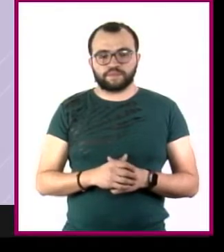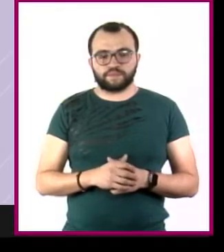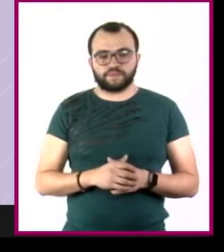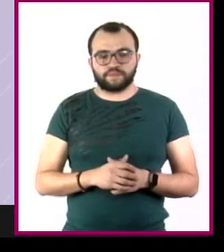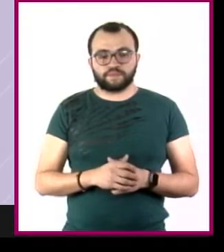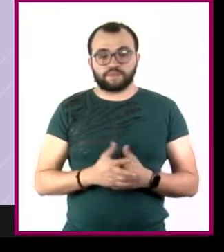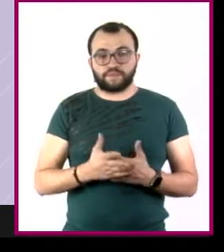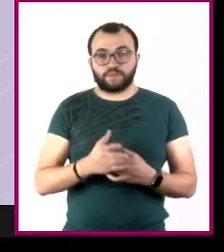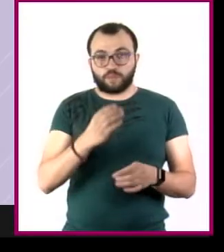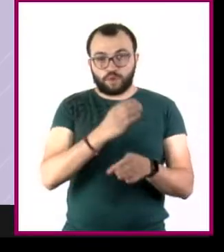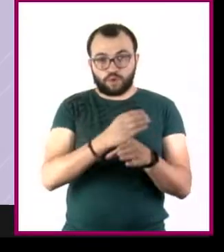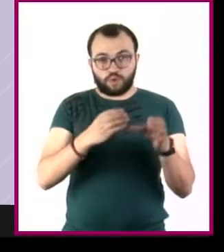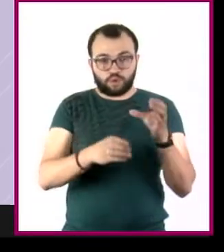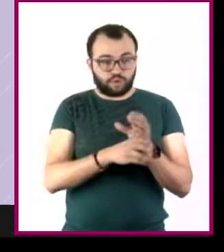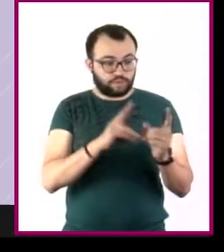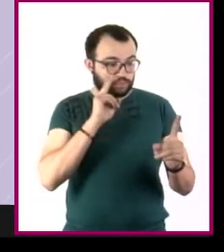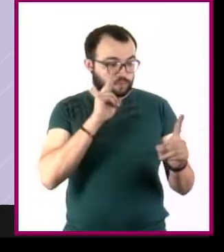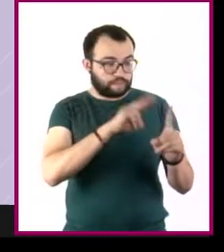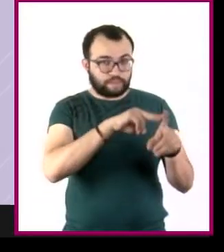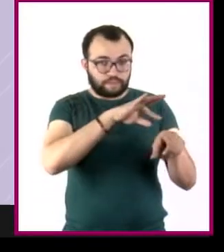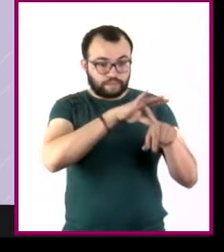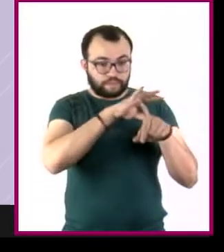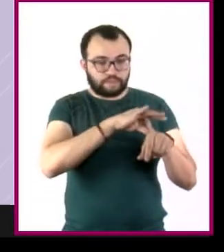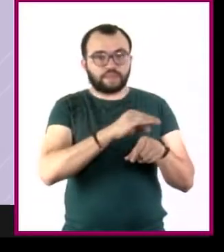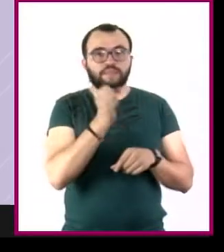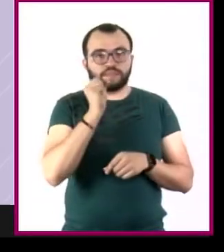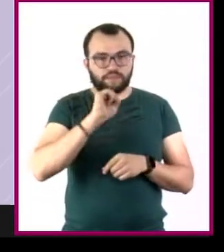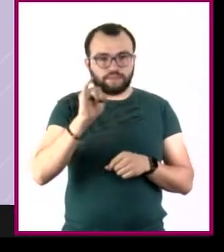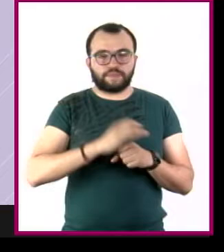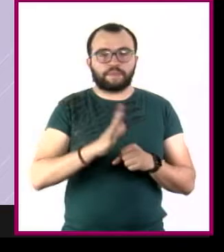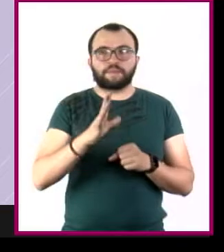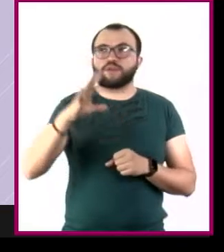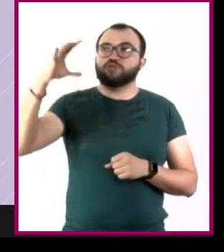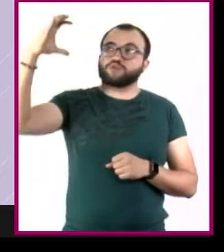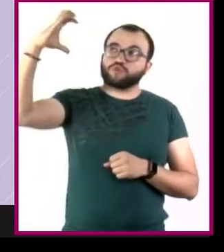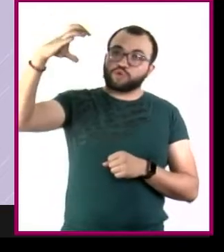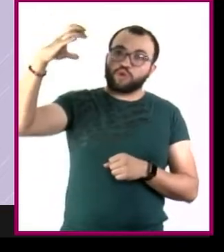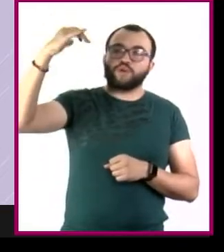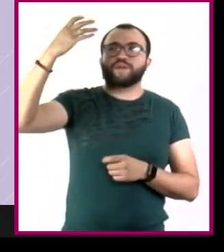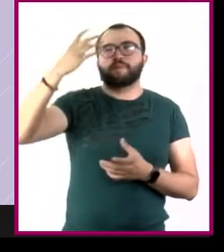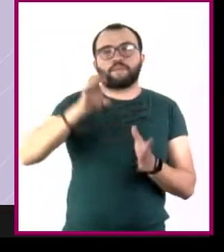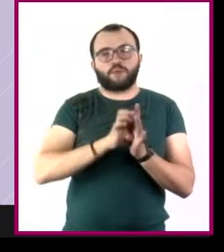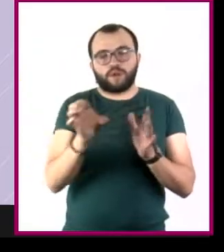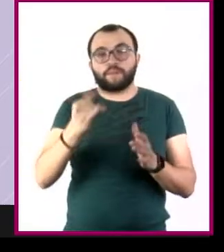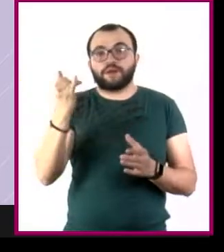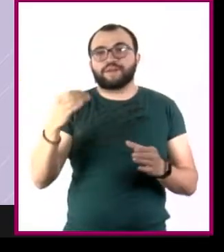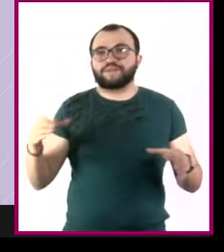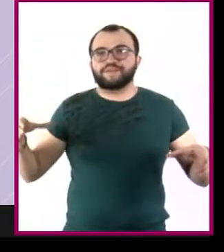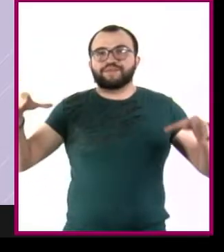¿Objetos físicos? Sí. Ahí están el sol y el volcán de Colima.